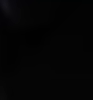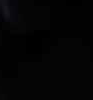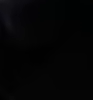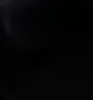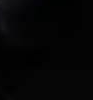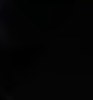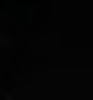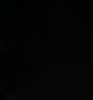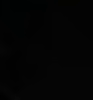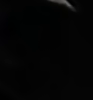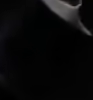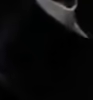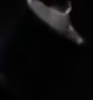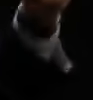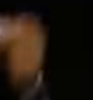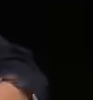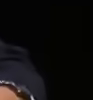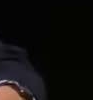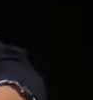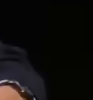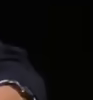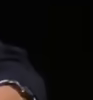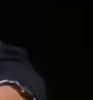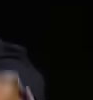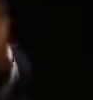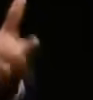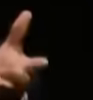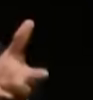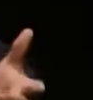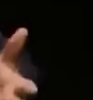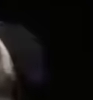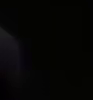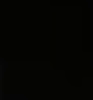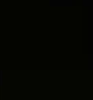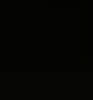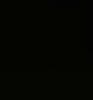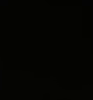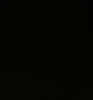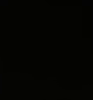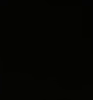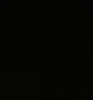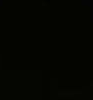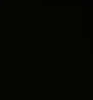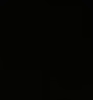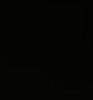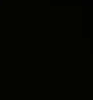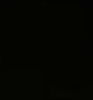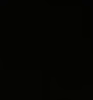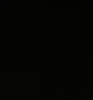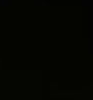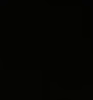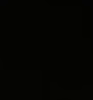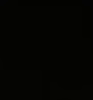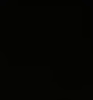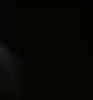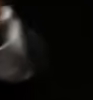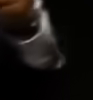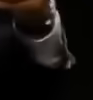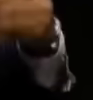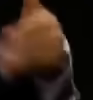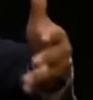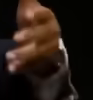el negocio de la compra del gas, tienen el negocio de la compra de los alimentos.